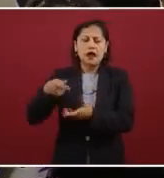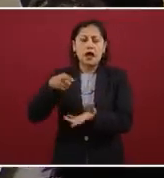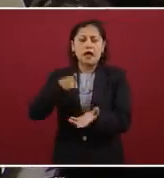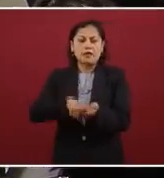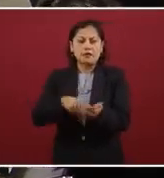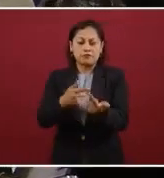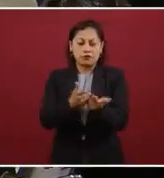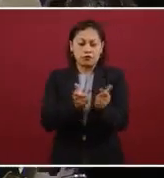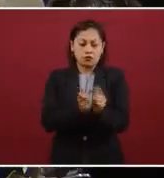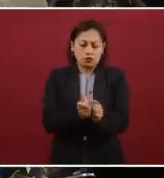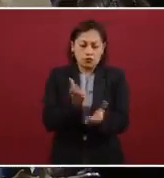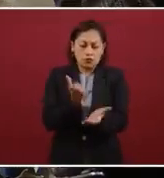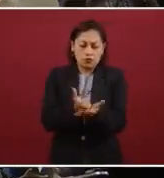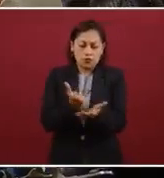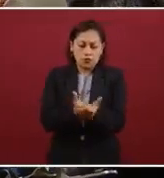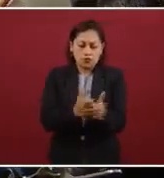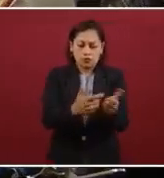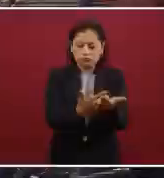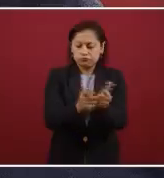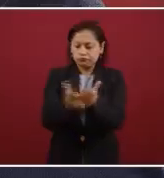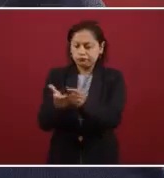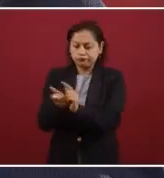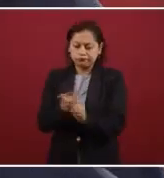económicos con